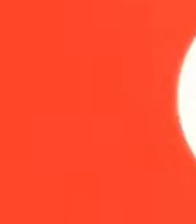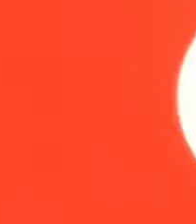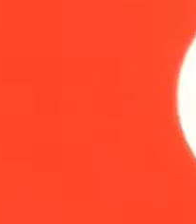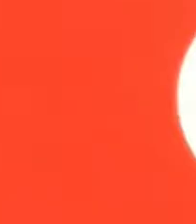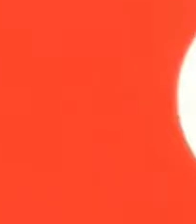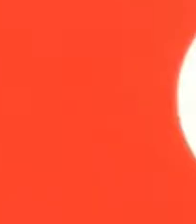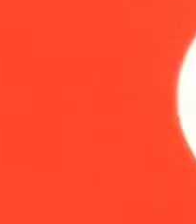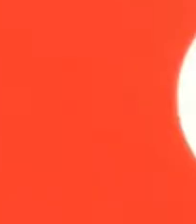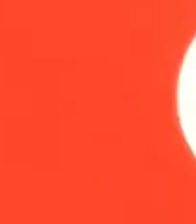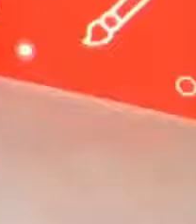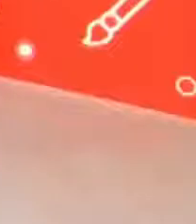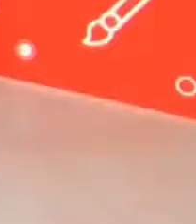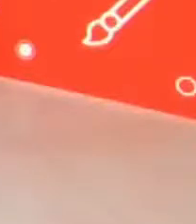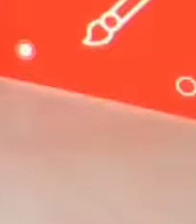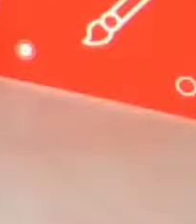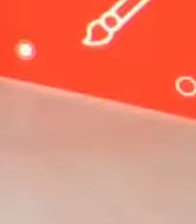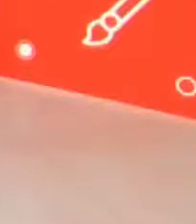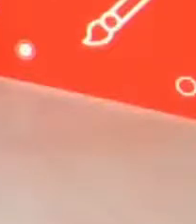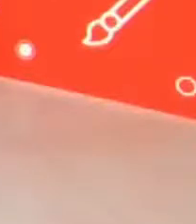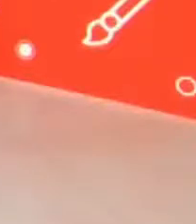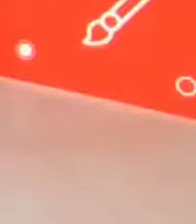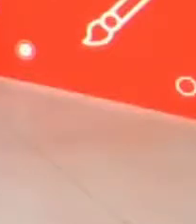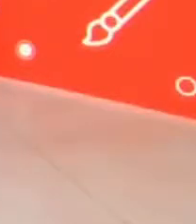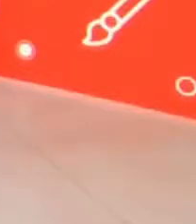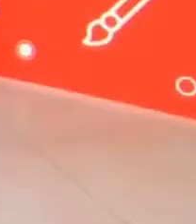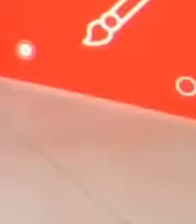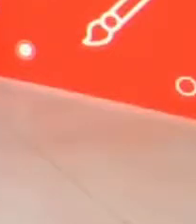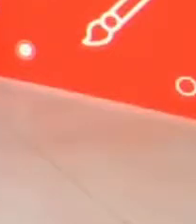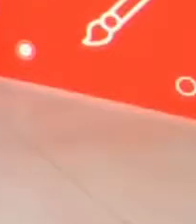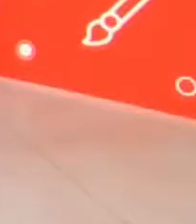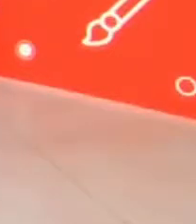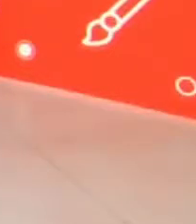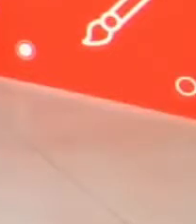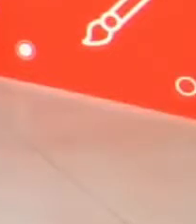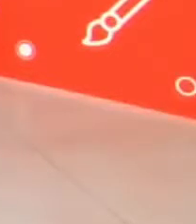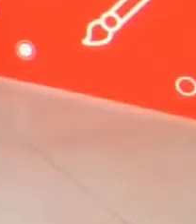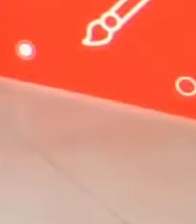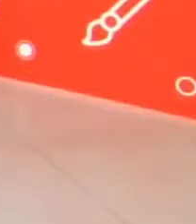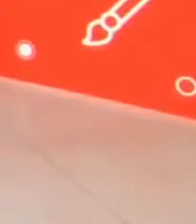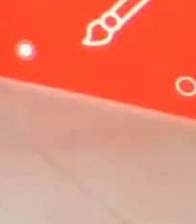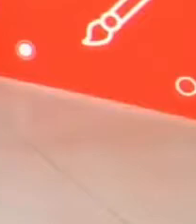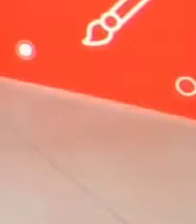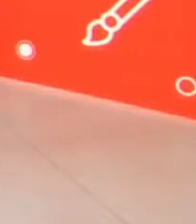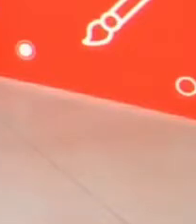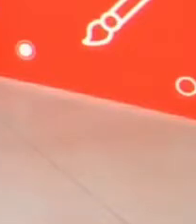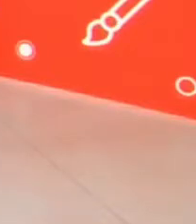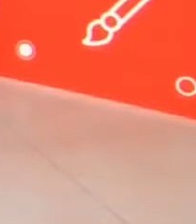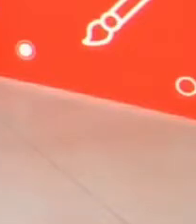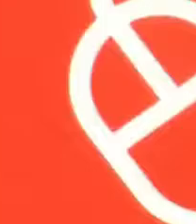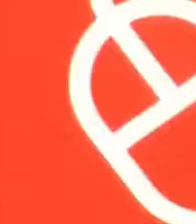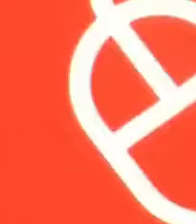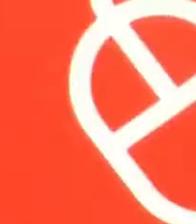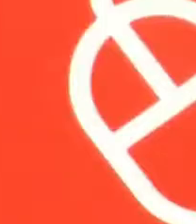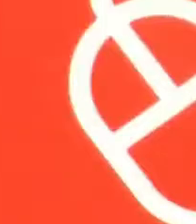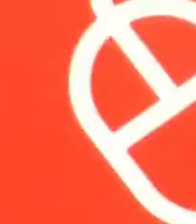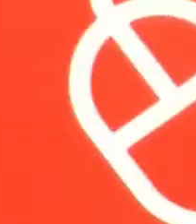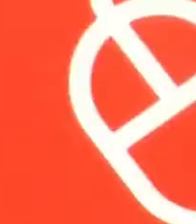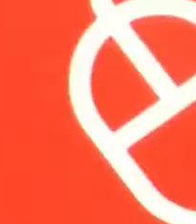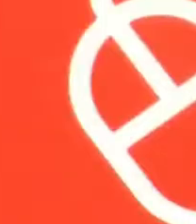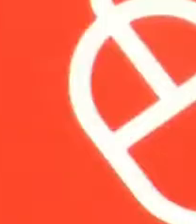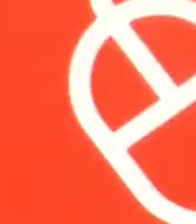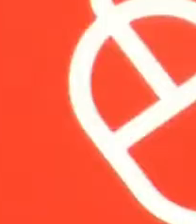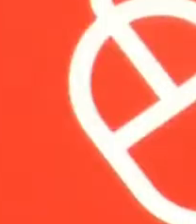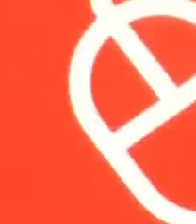dama. En los brazos de una dama, y hasta quisiera llorar,